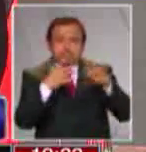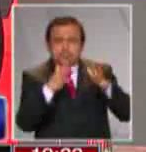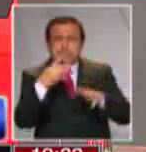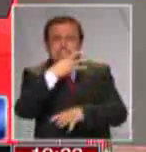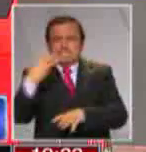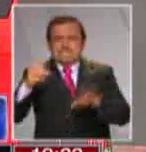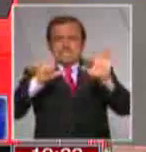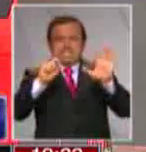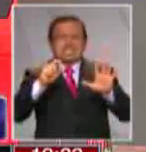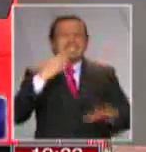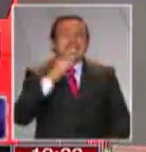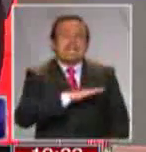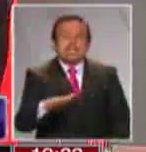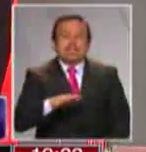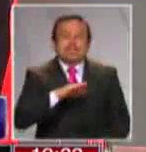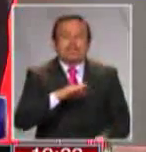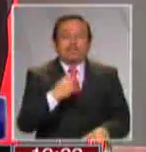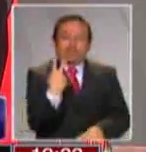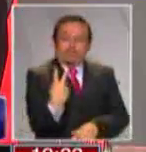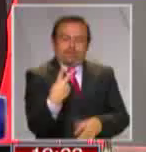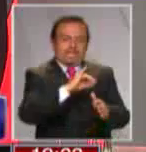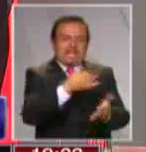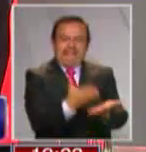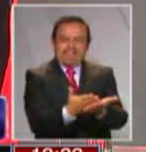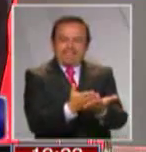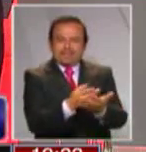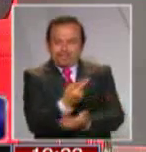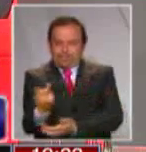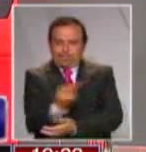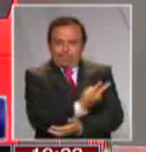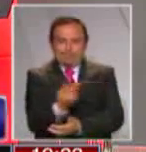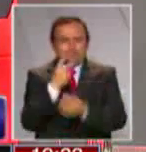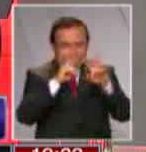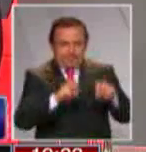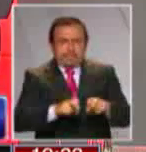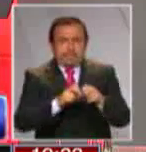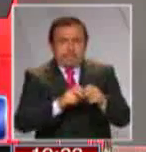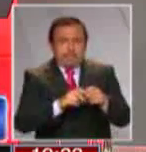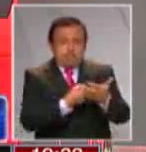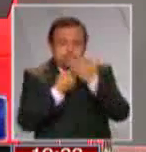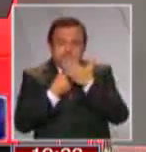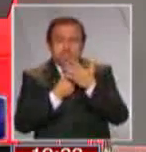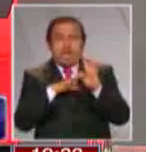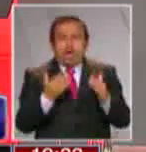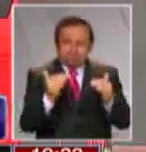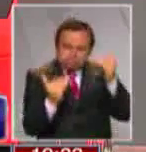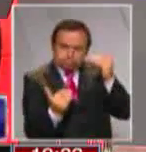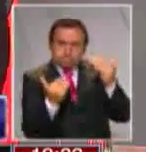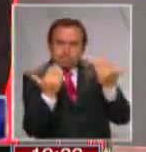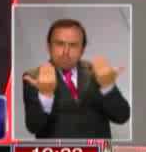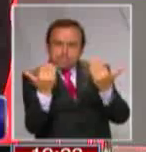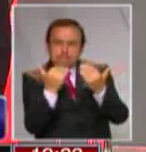unos 370 niños los que están en los dos jardines infantiles y en esa ampliación de muestra hay una diferencia notoria con la